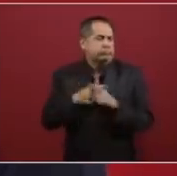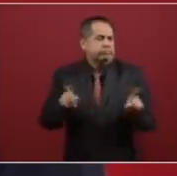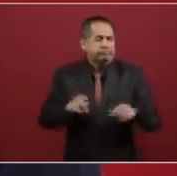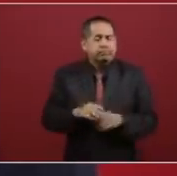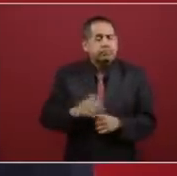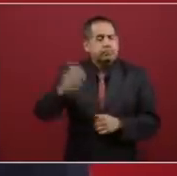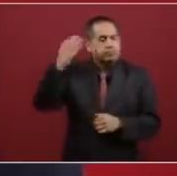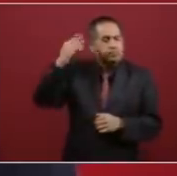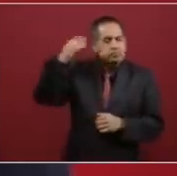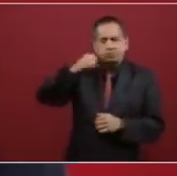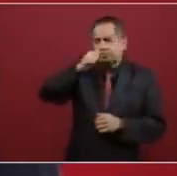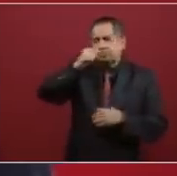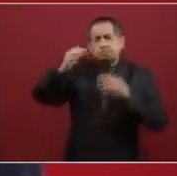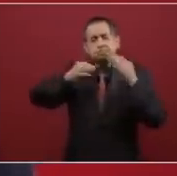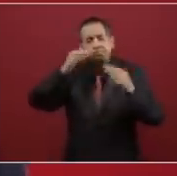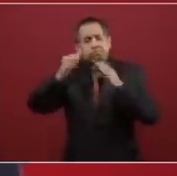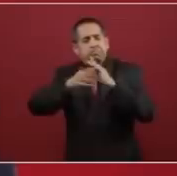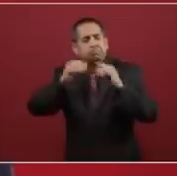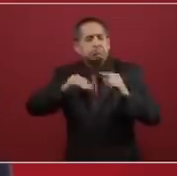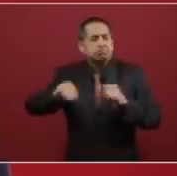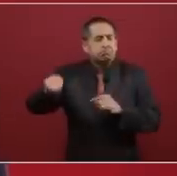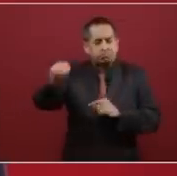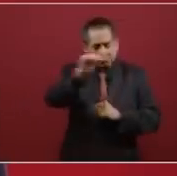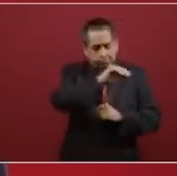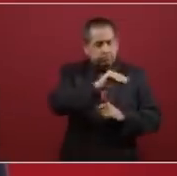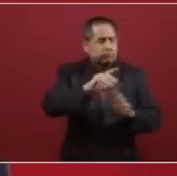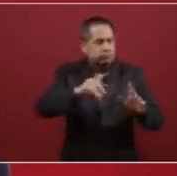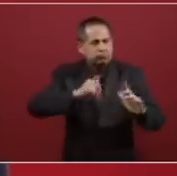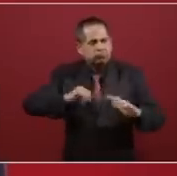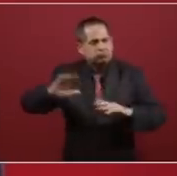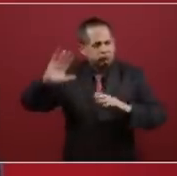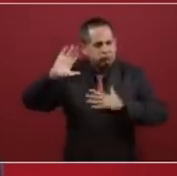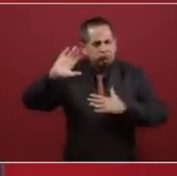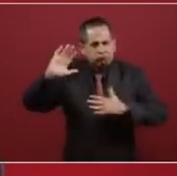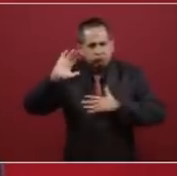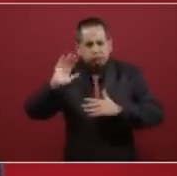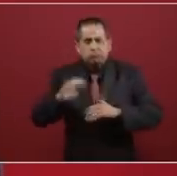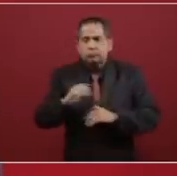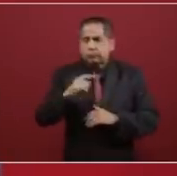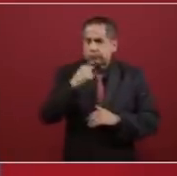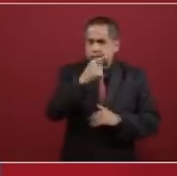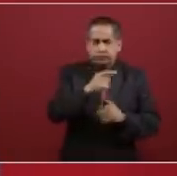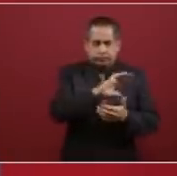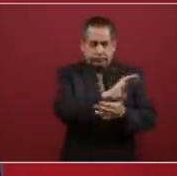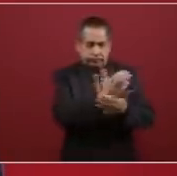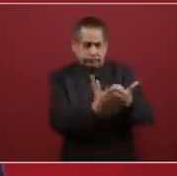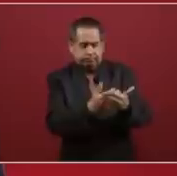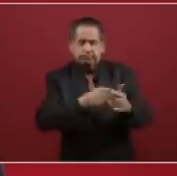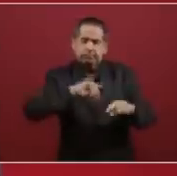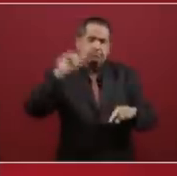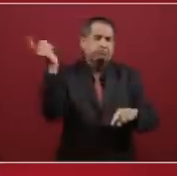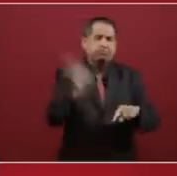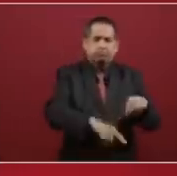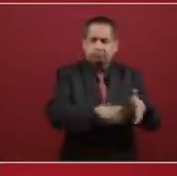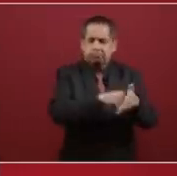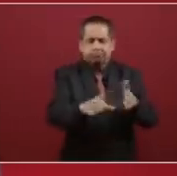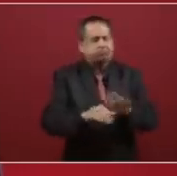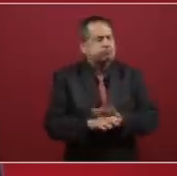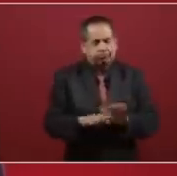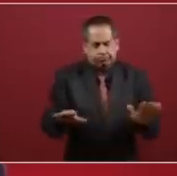campaña yo hice el compromiso de que no se iban a revocar las